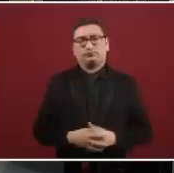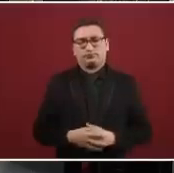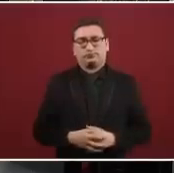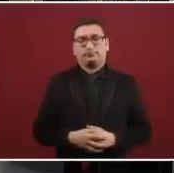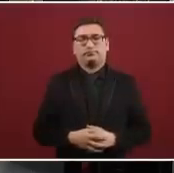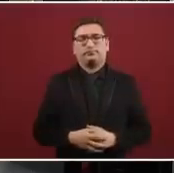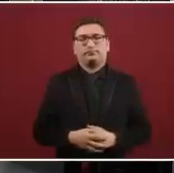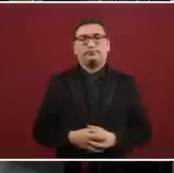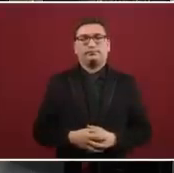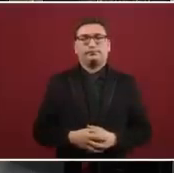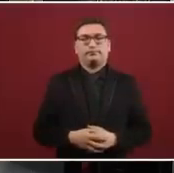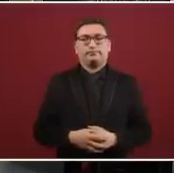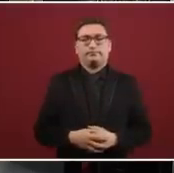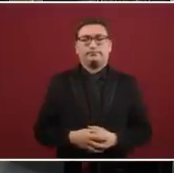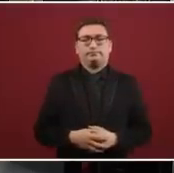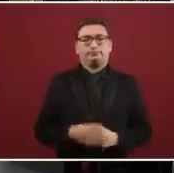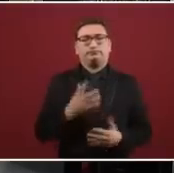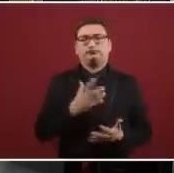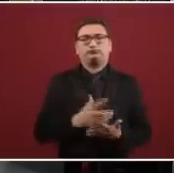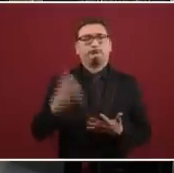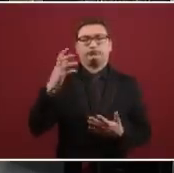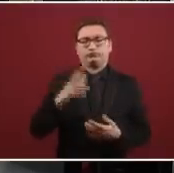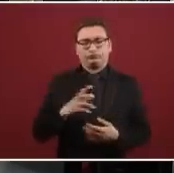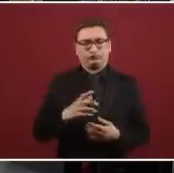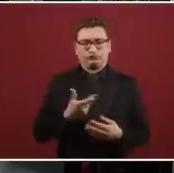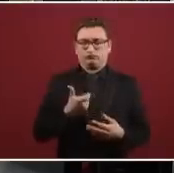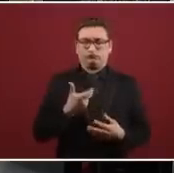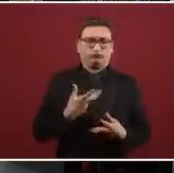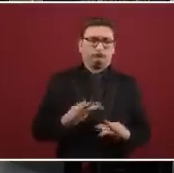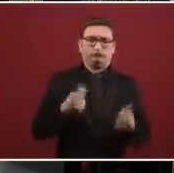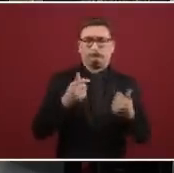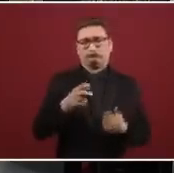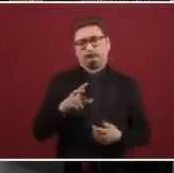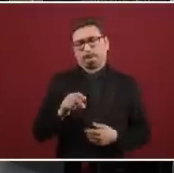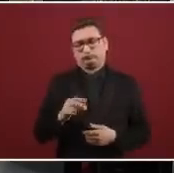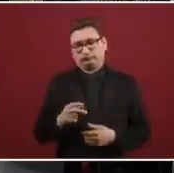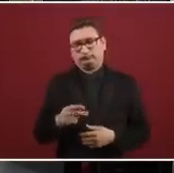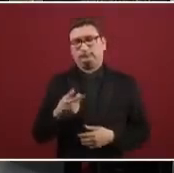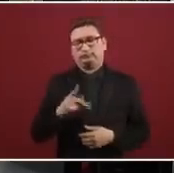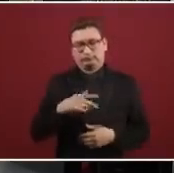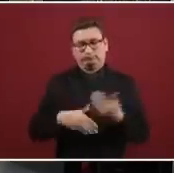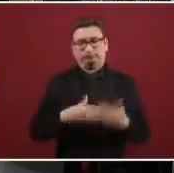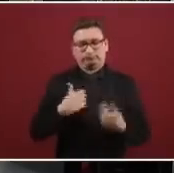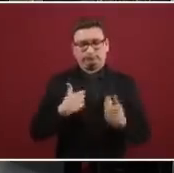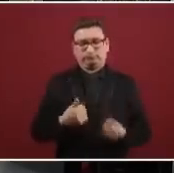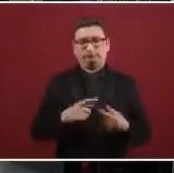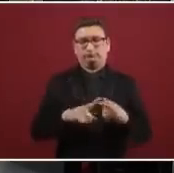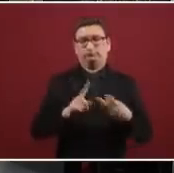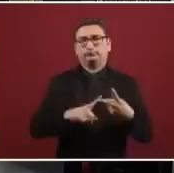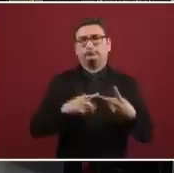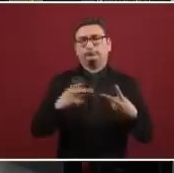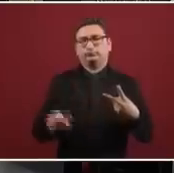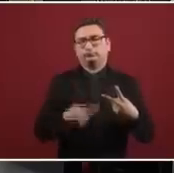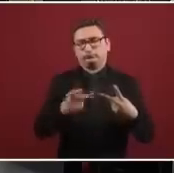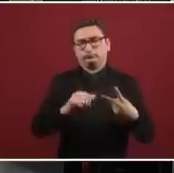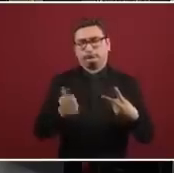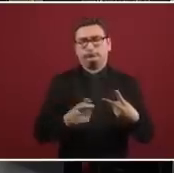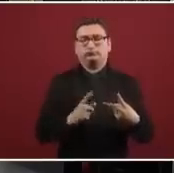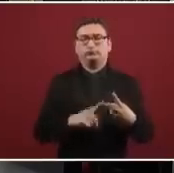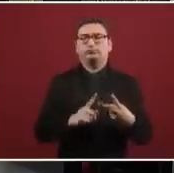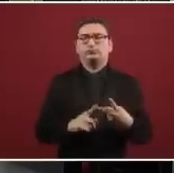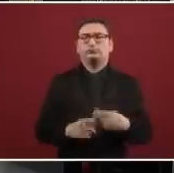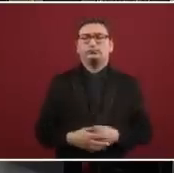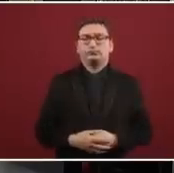haya excesos, pero nos vamos a entender. Muy bien, la segunda, señor presidente, tiene que ver con